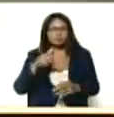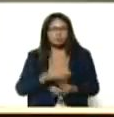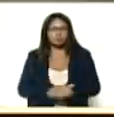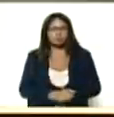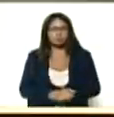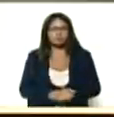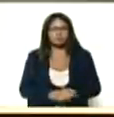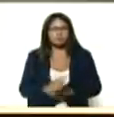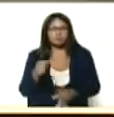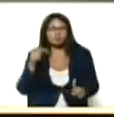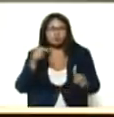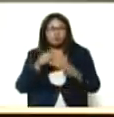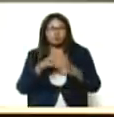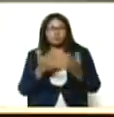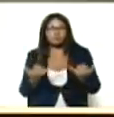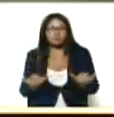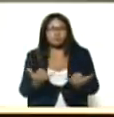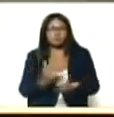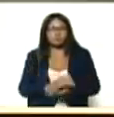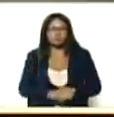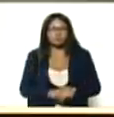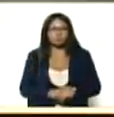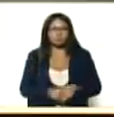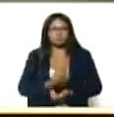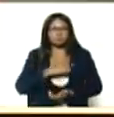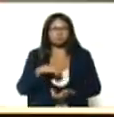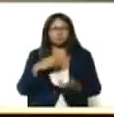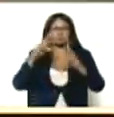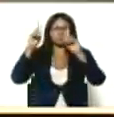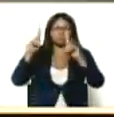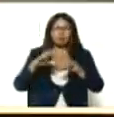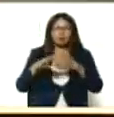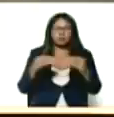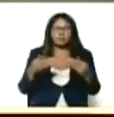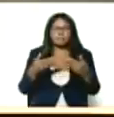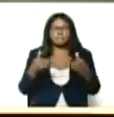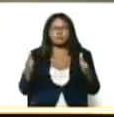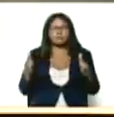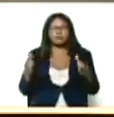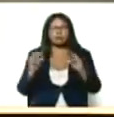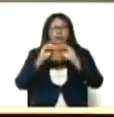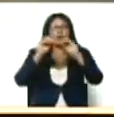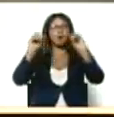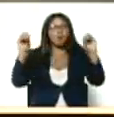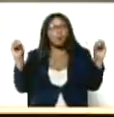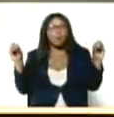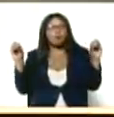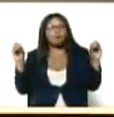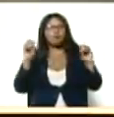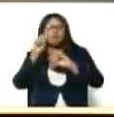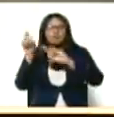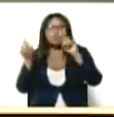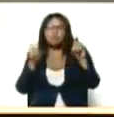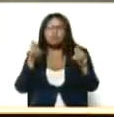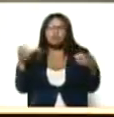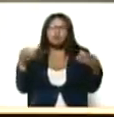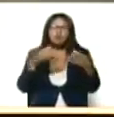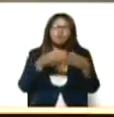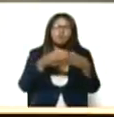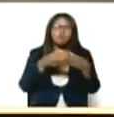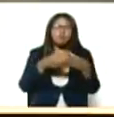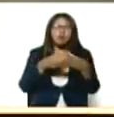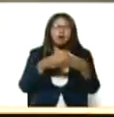con esa ruta y ese método hemos decidido abrir las consultas a las direcciones